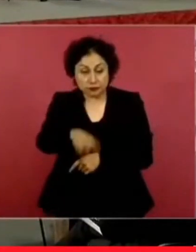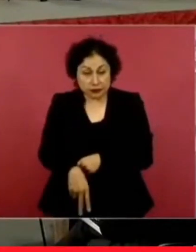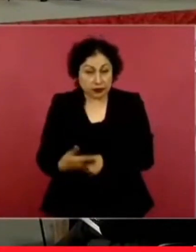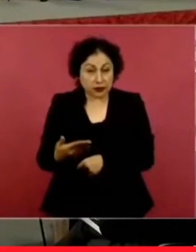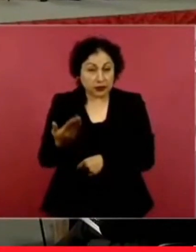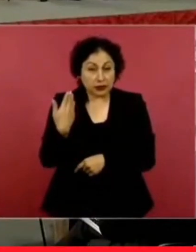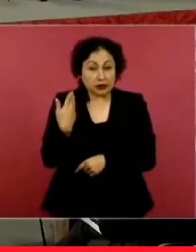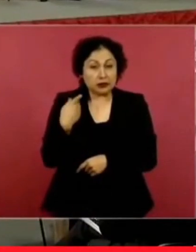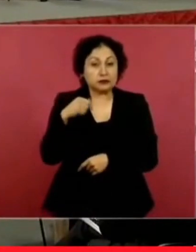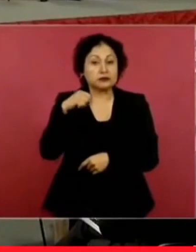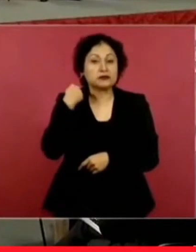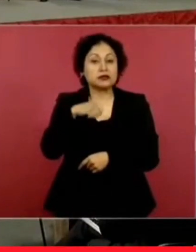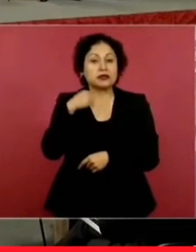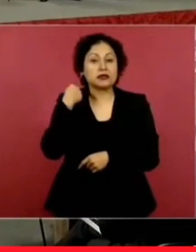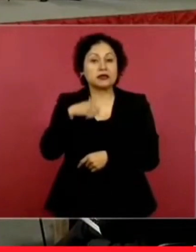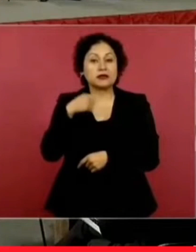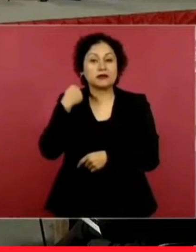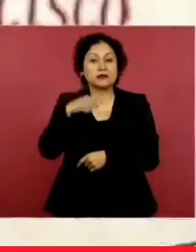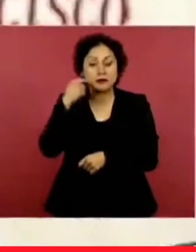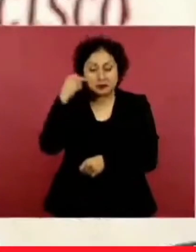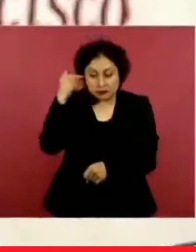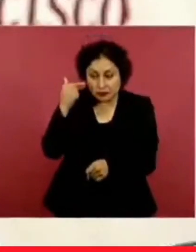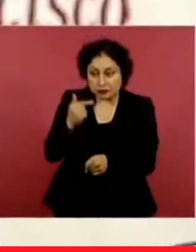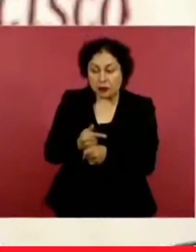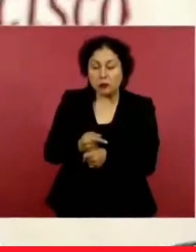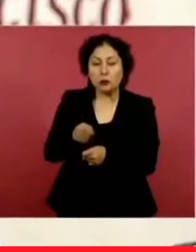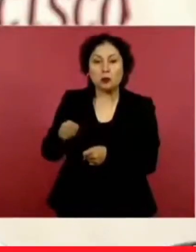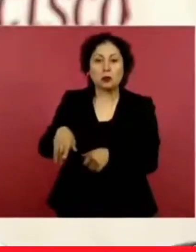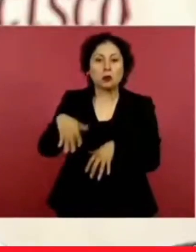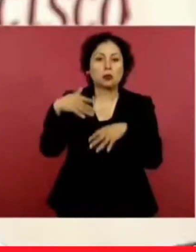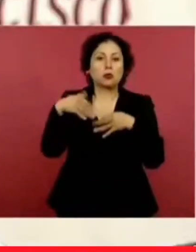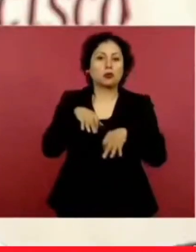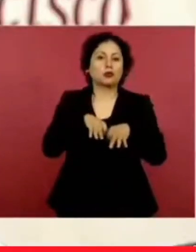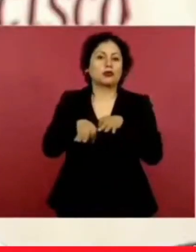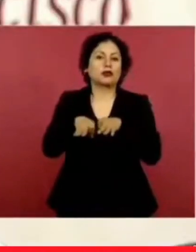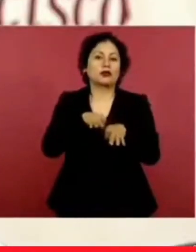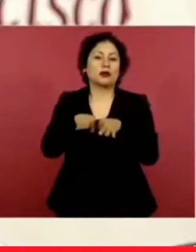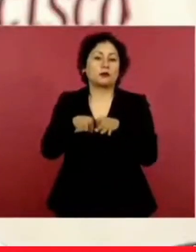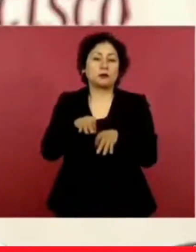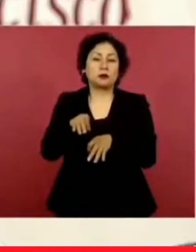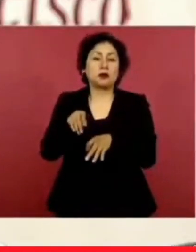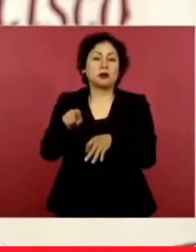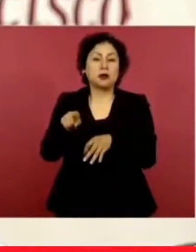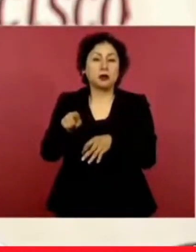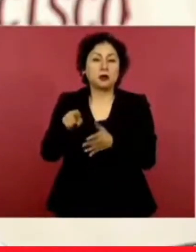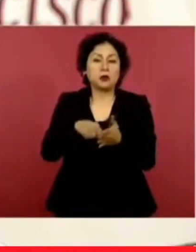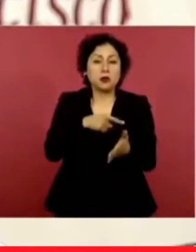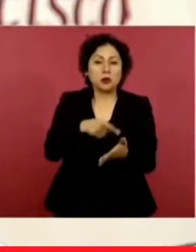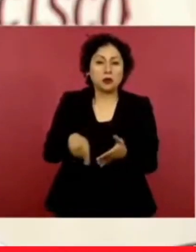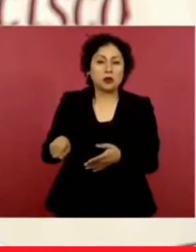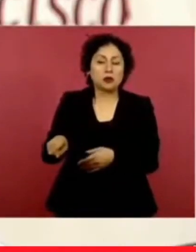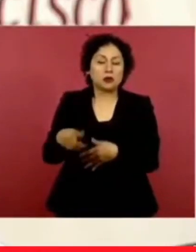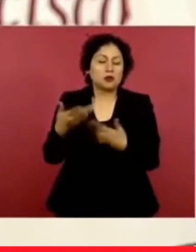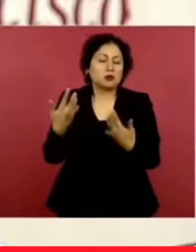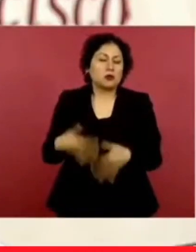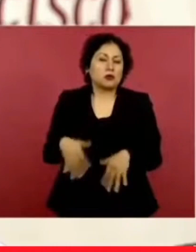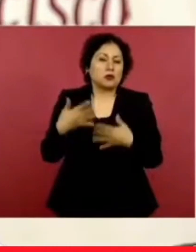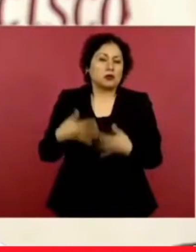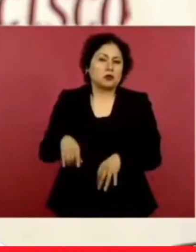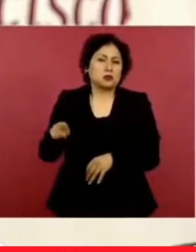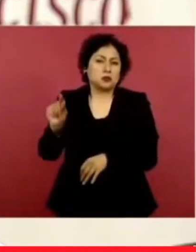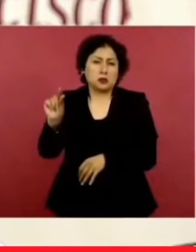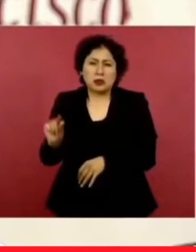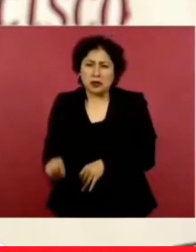registrar el más bajo índice de desempleo, es decir, 97% de los tabasqueños cuentan